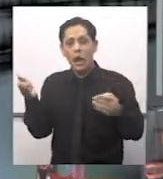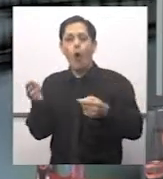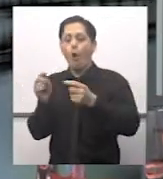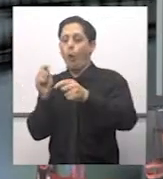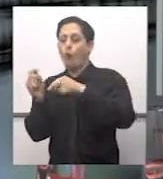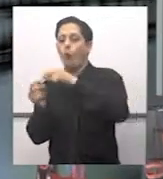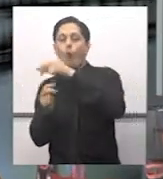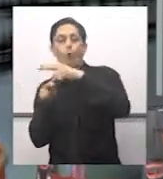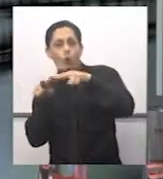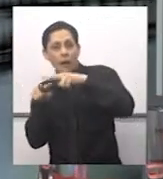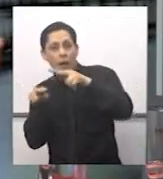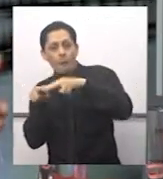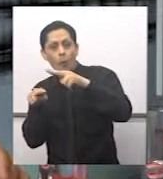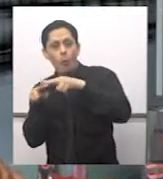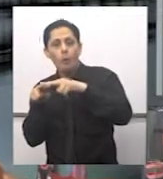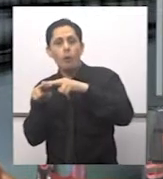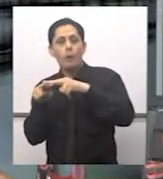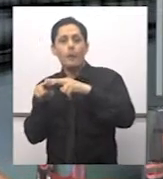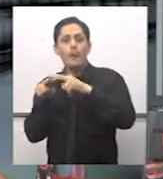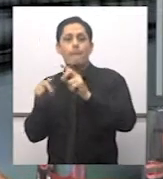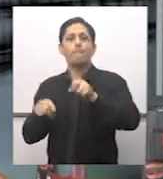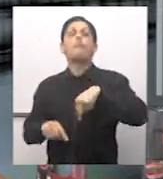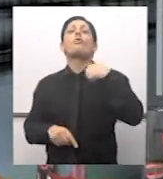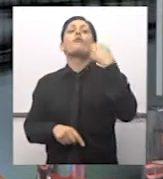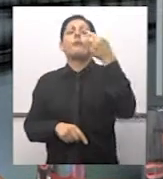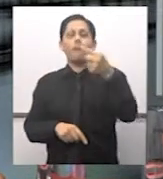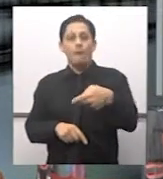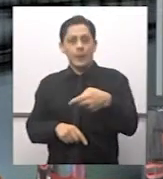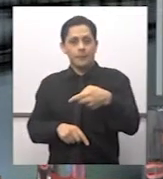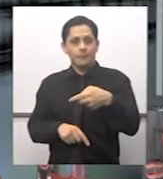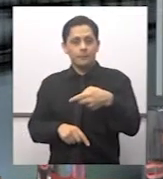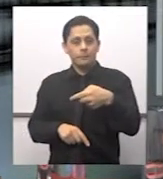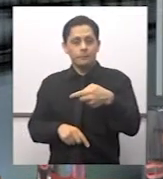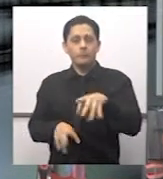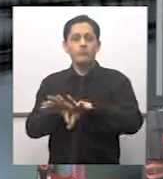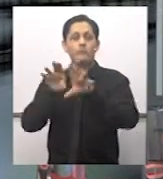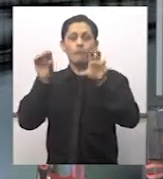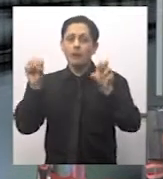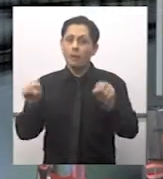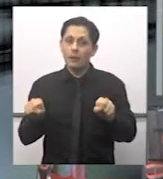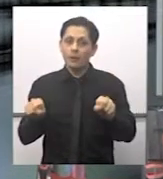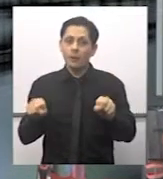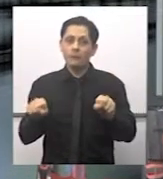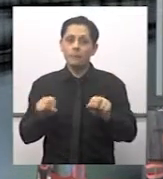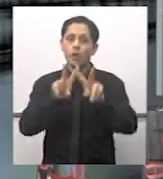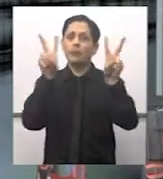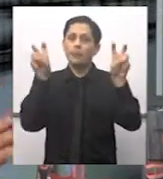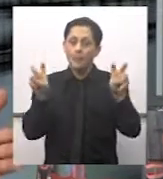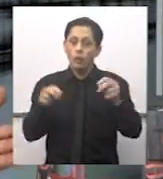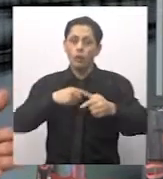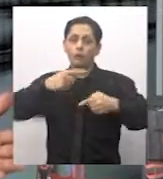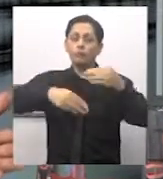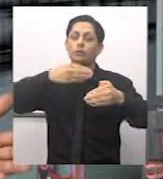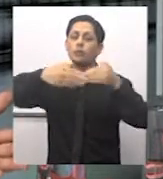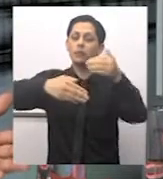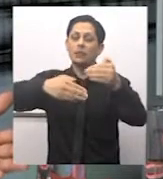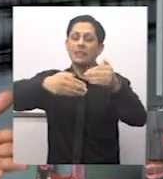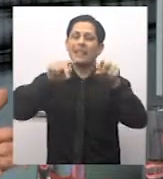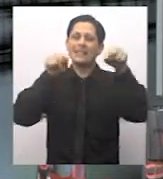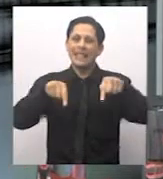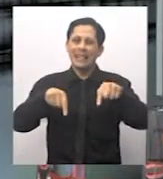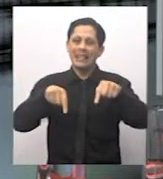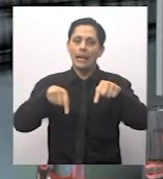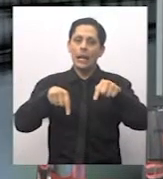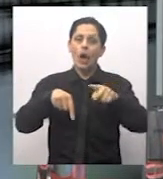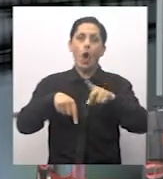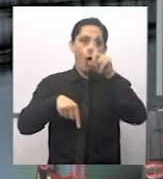a acordar los términos de continuación, y este hospital, que debería haber estado terminado en el primer tercio